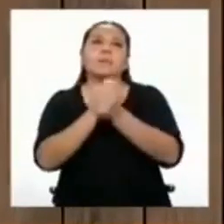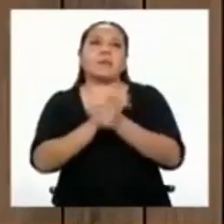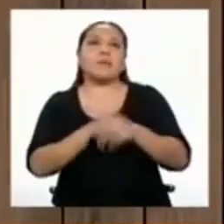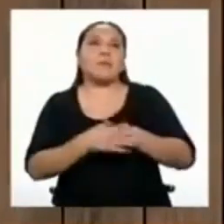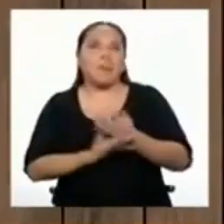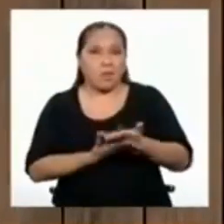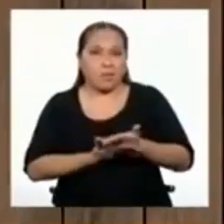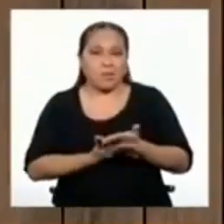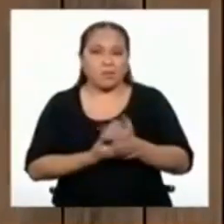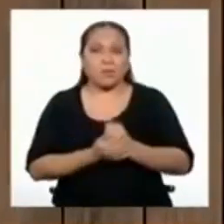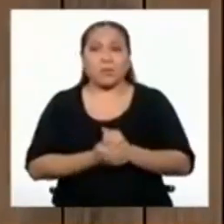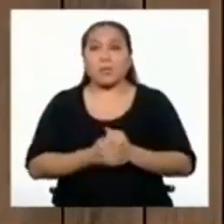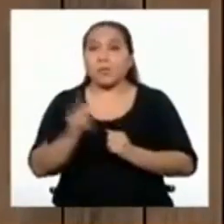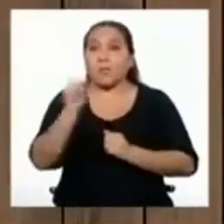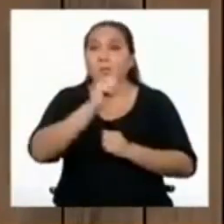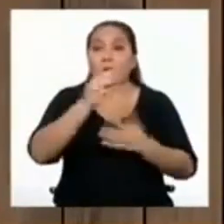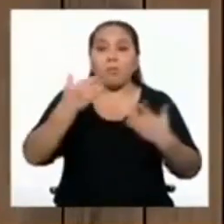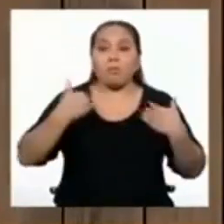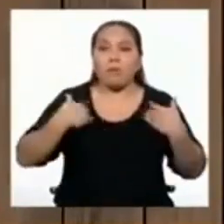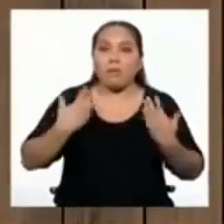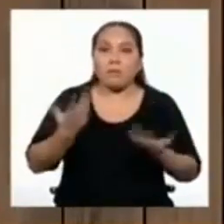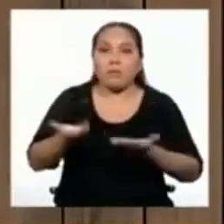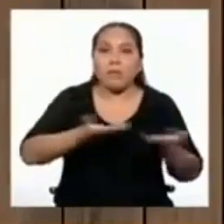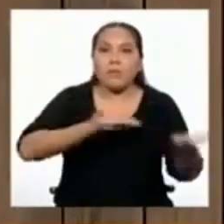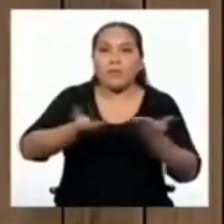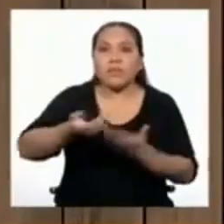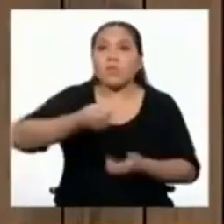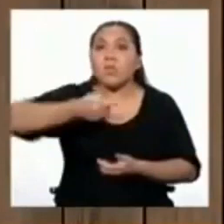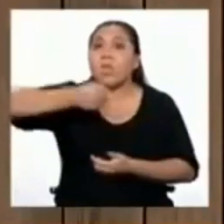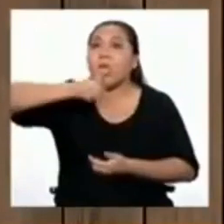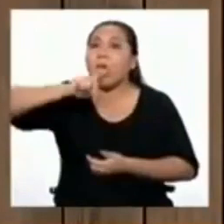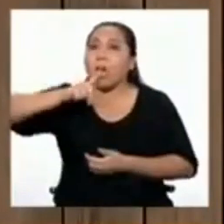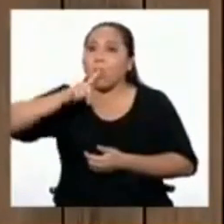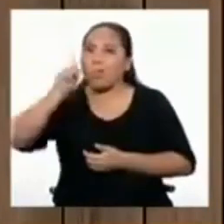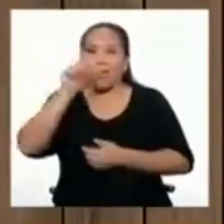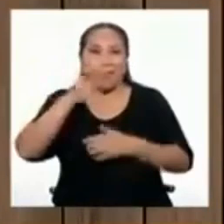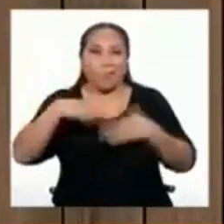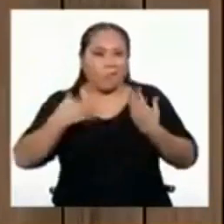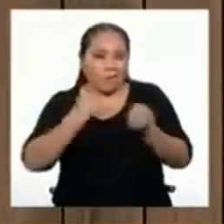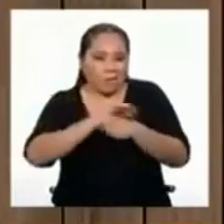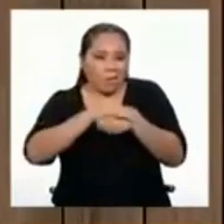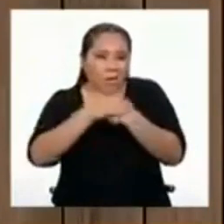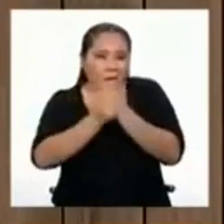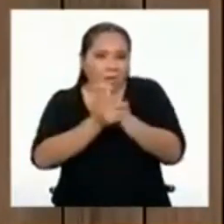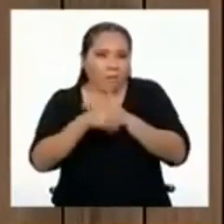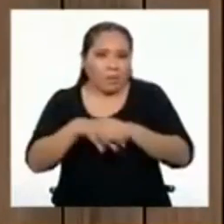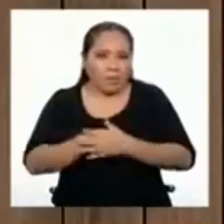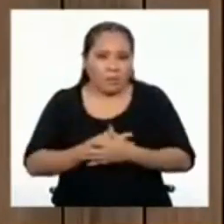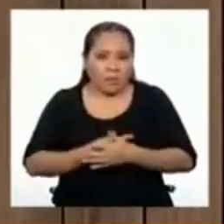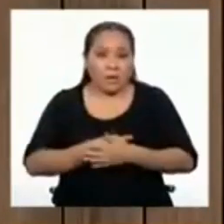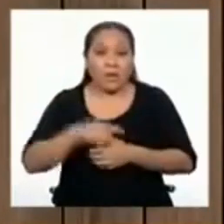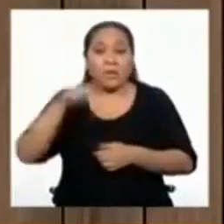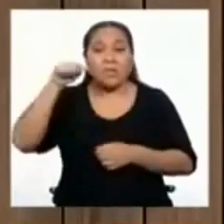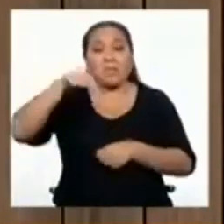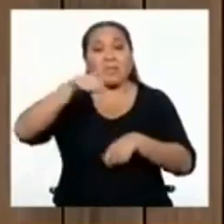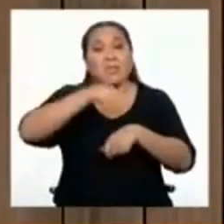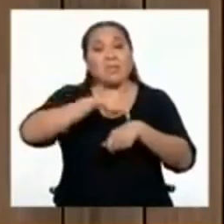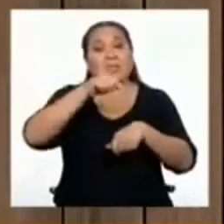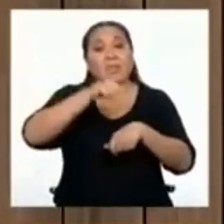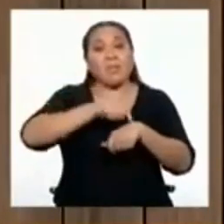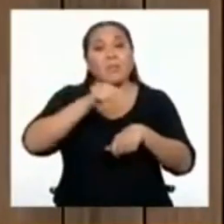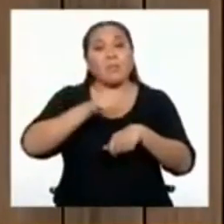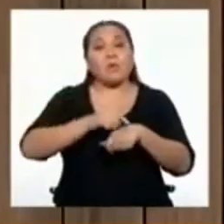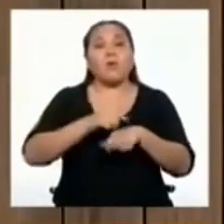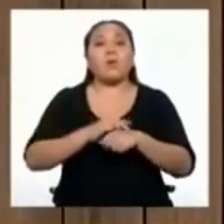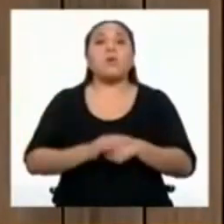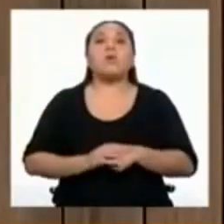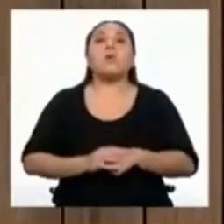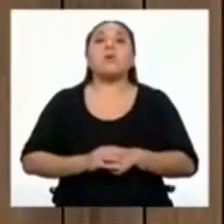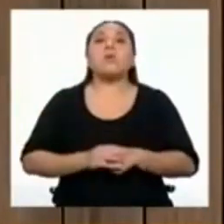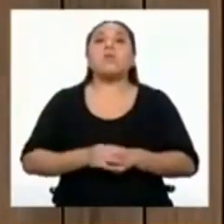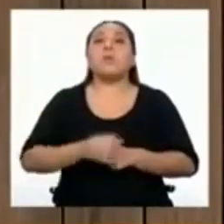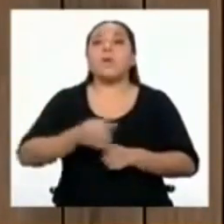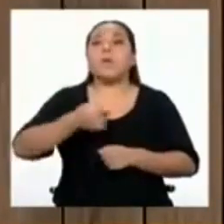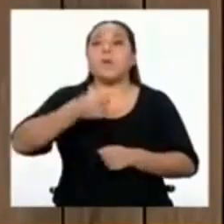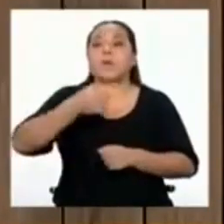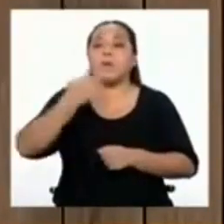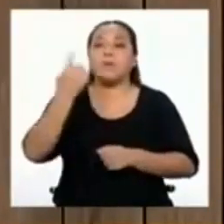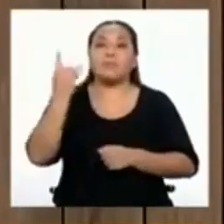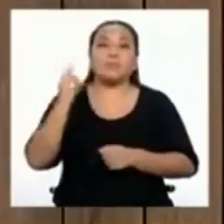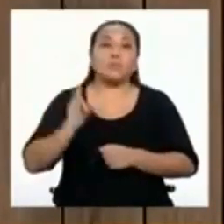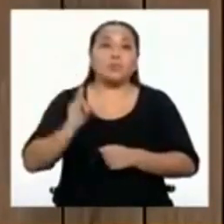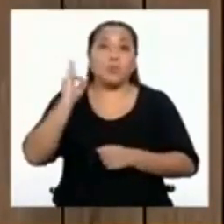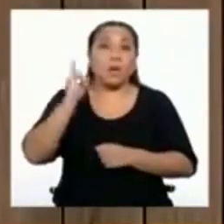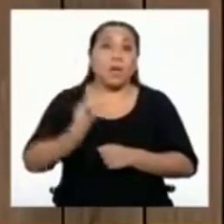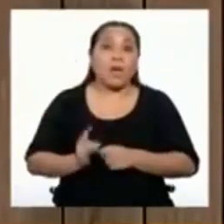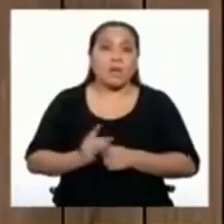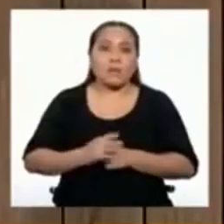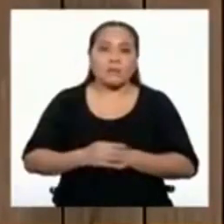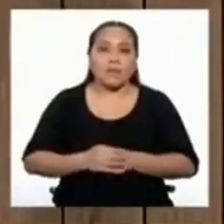de agua potable, no podríamos hacerlo. Entonces, mientras dure el estado de emergencia, el servicio de agua potable no se